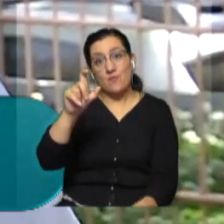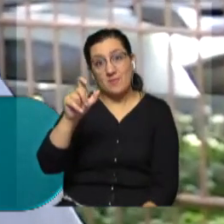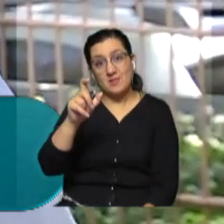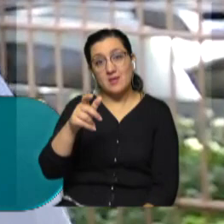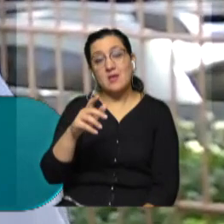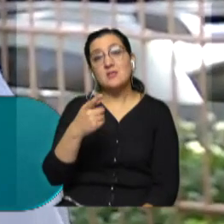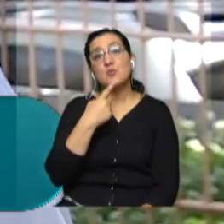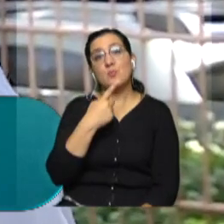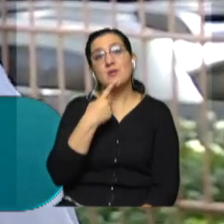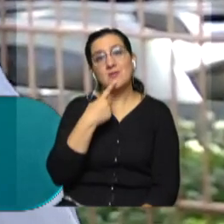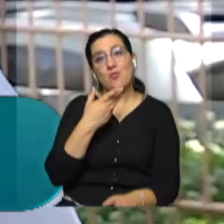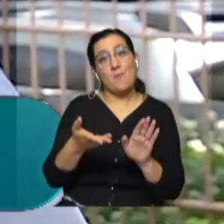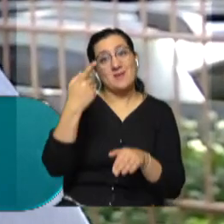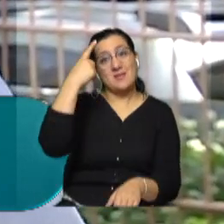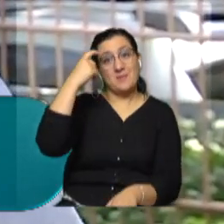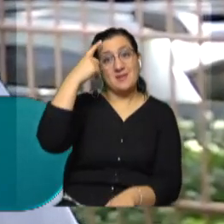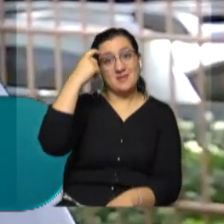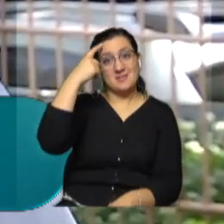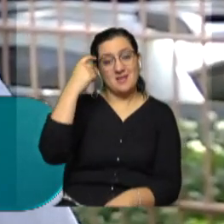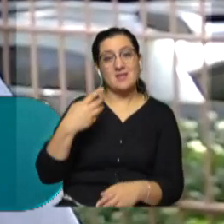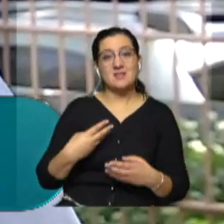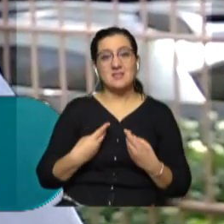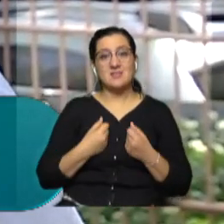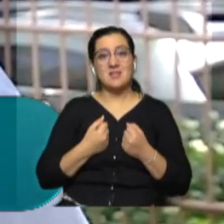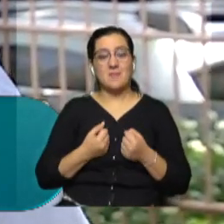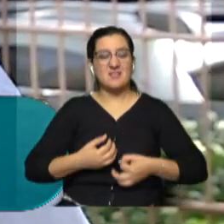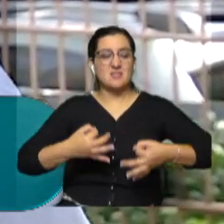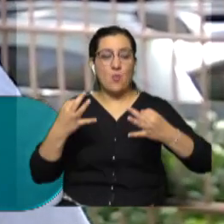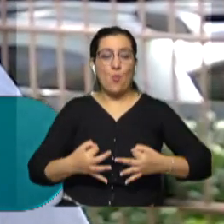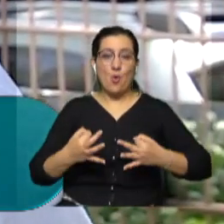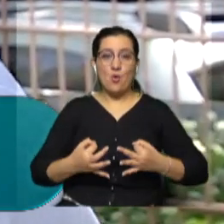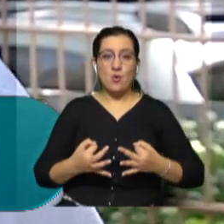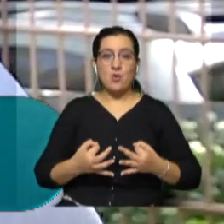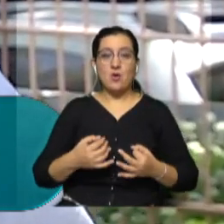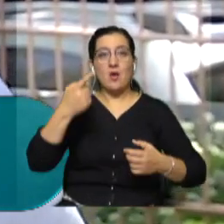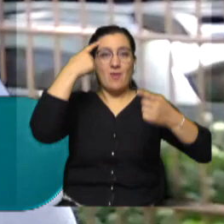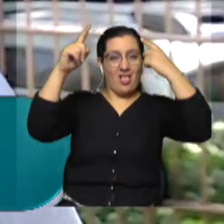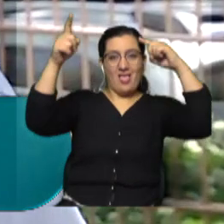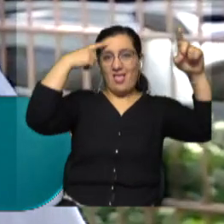un político más experimentado y que se siente mucho más seguro improvisando.